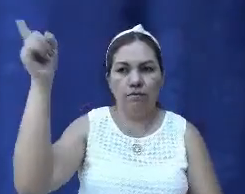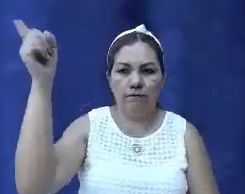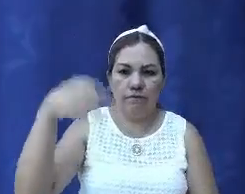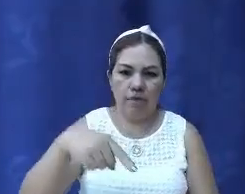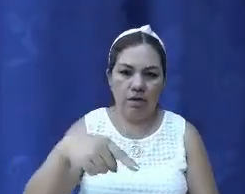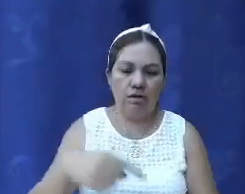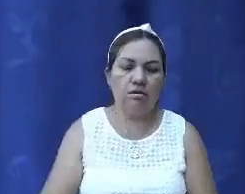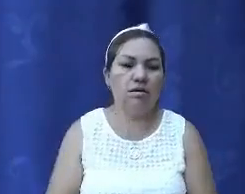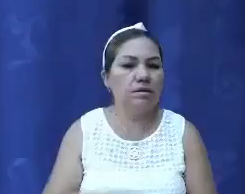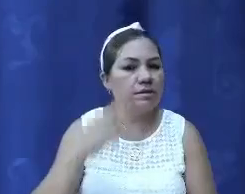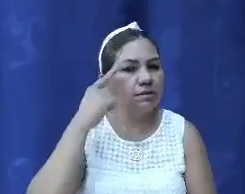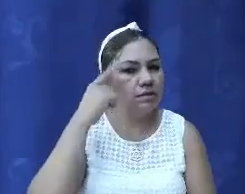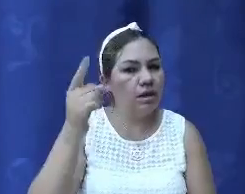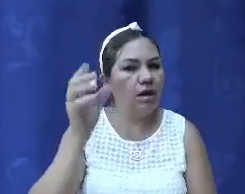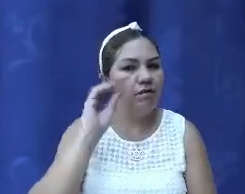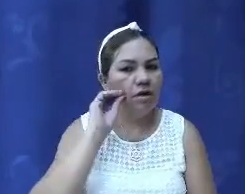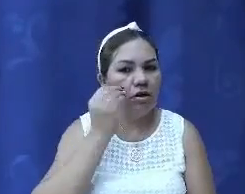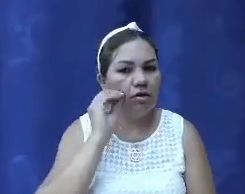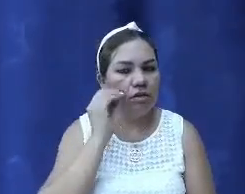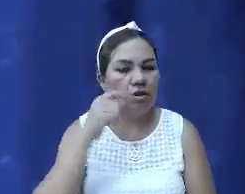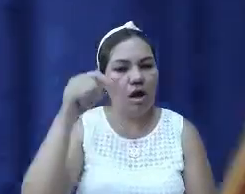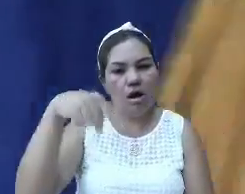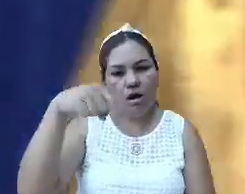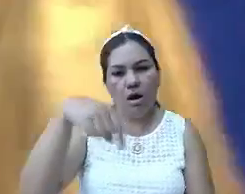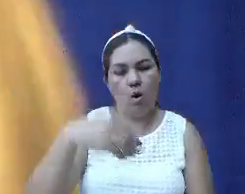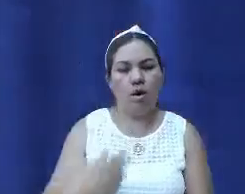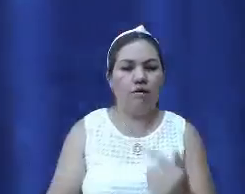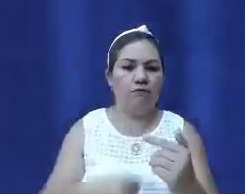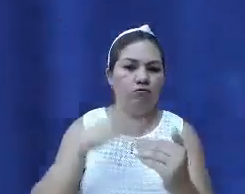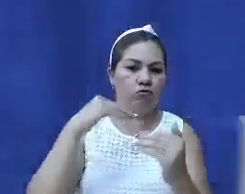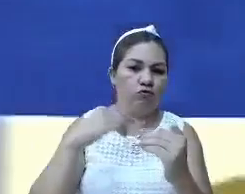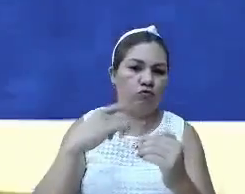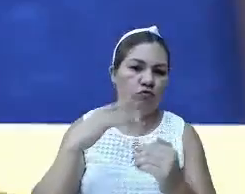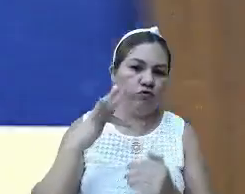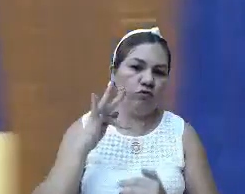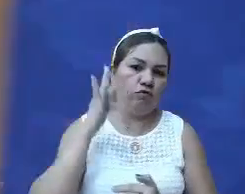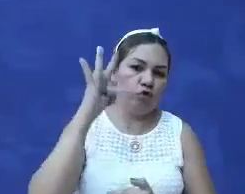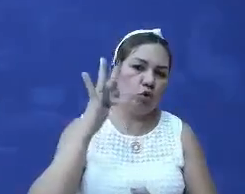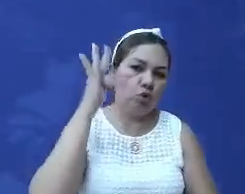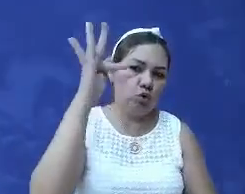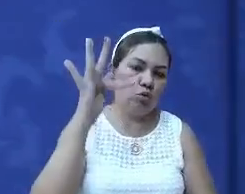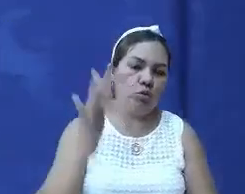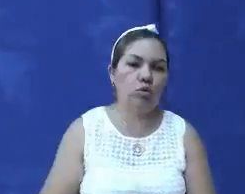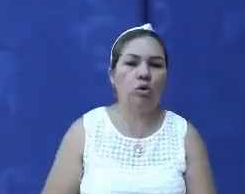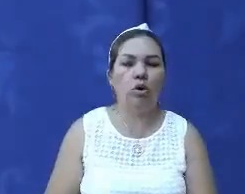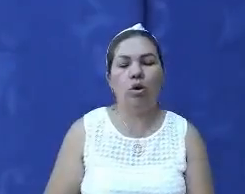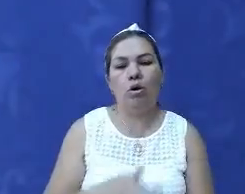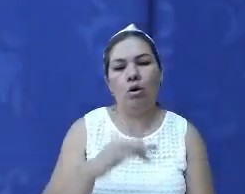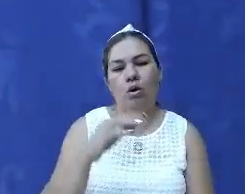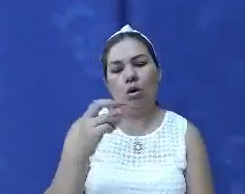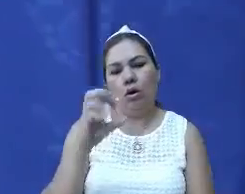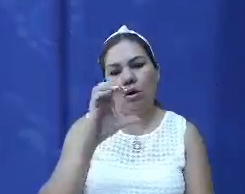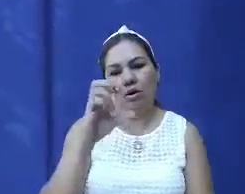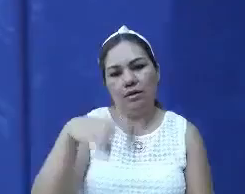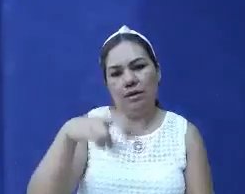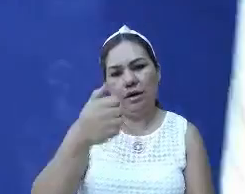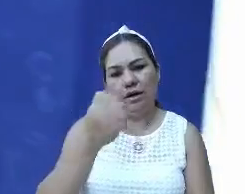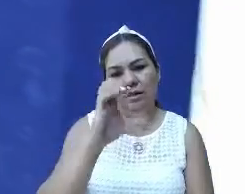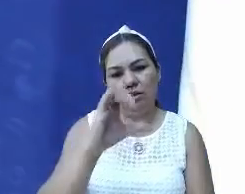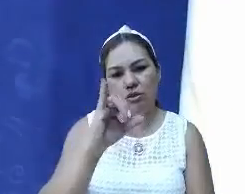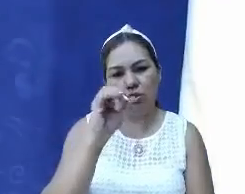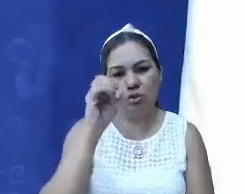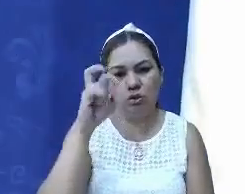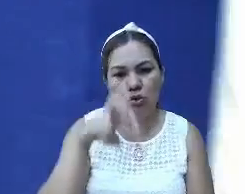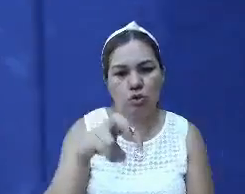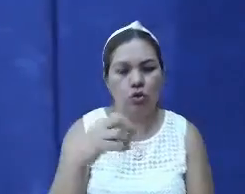son los próximos evangelistas que van a conquistar las naciones. Pero ¿qué pasa? La iglesia está